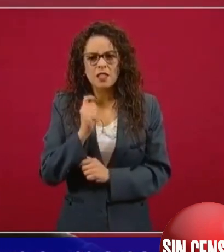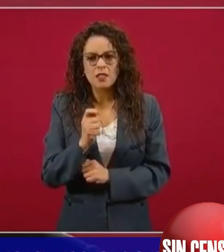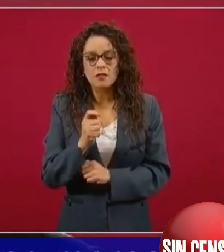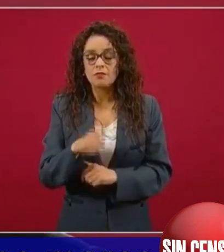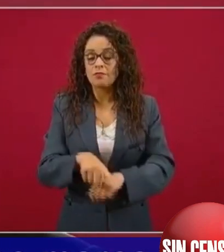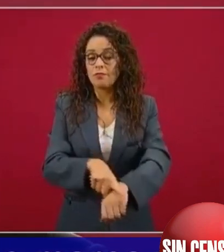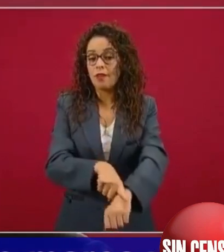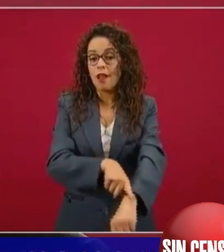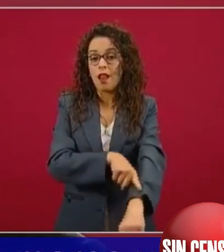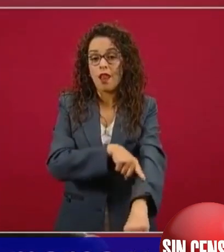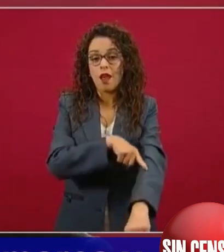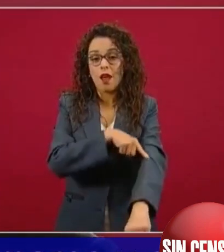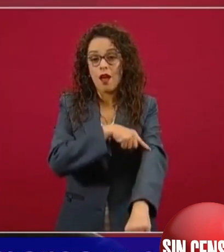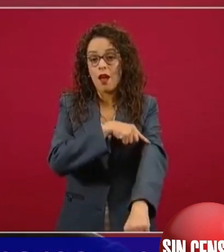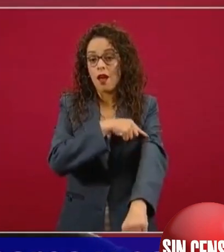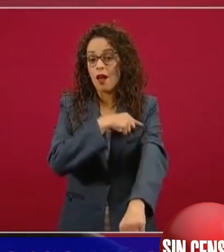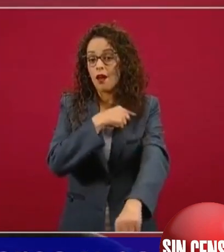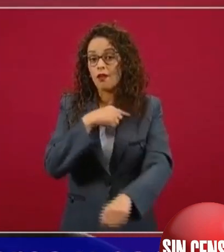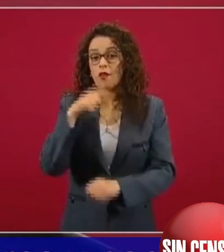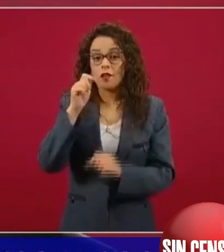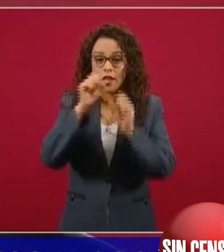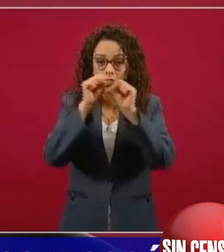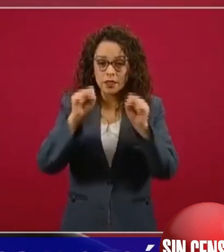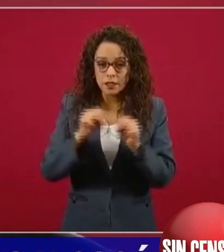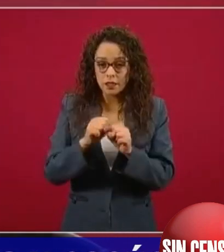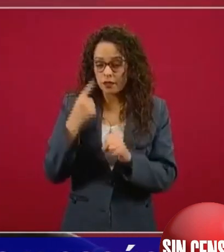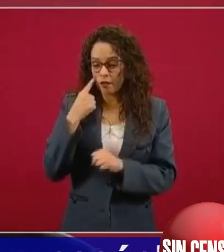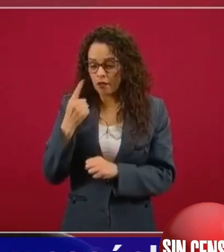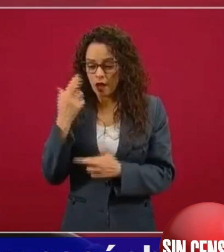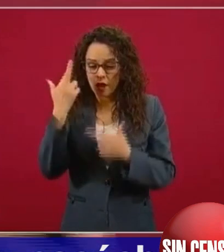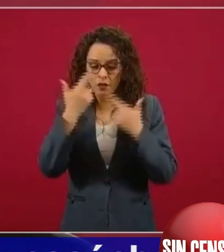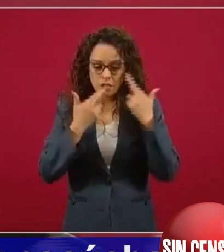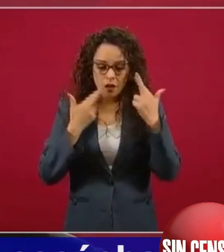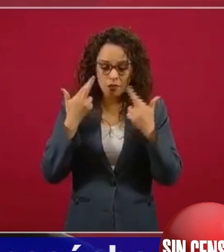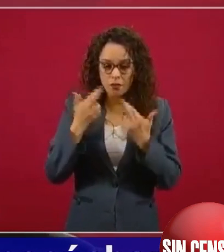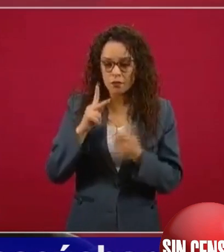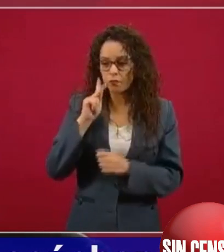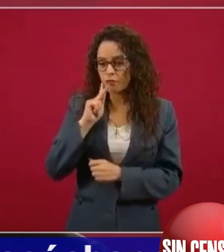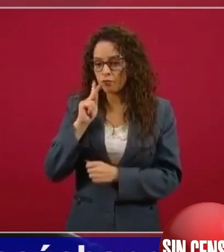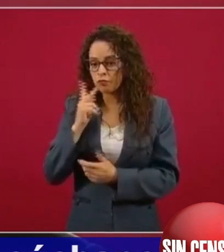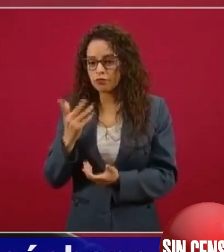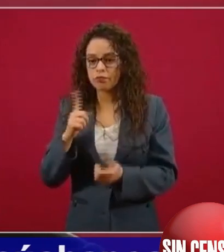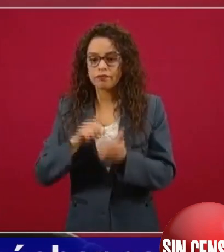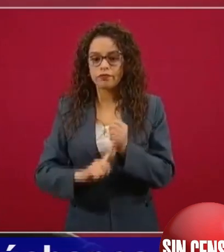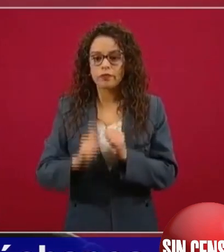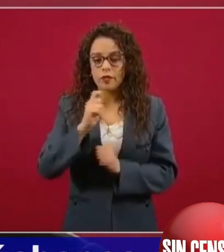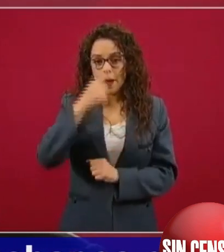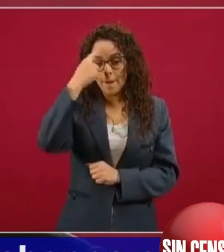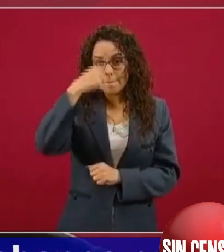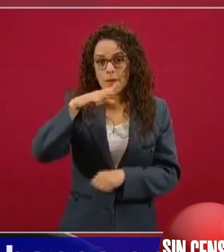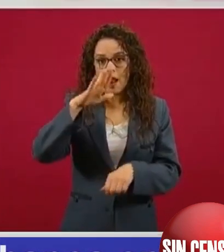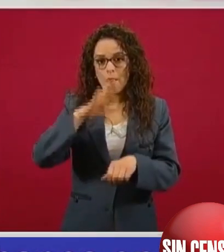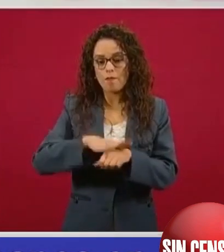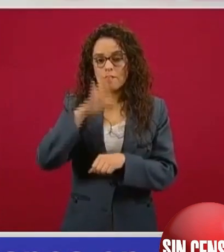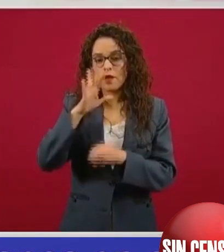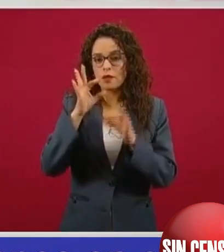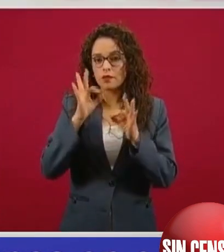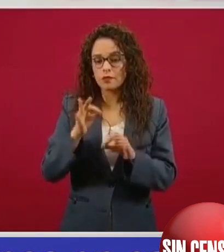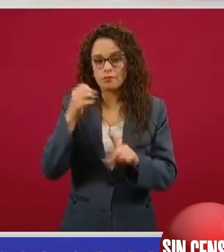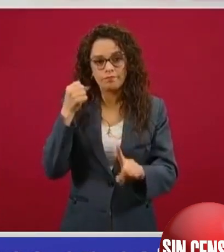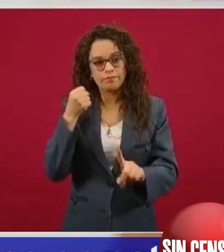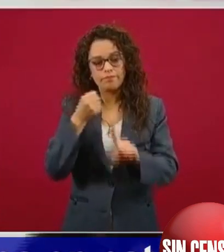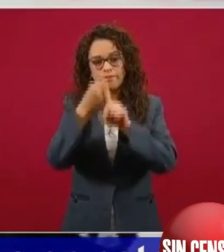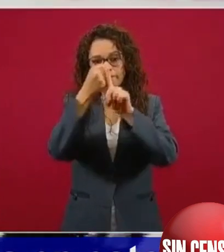duración, es decir, son esfuerzos sistemáticos y estructurados, encaminados a lograr un impacto